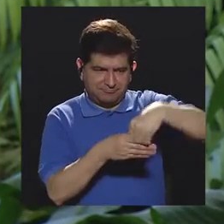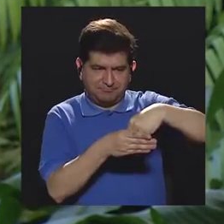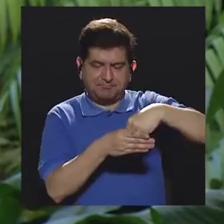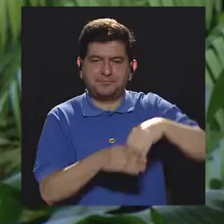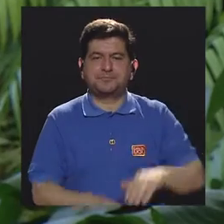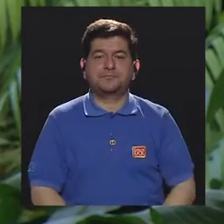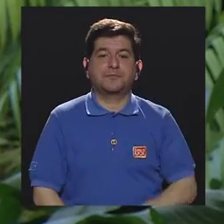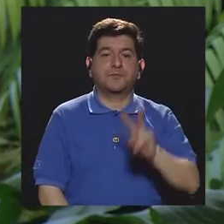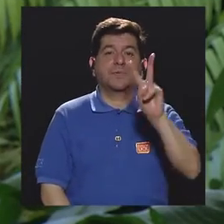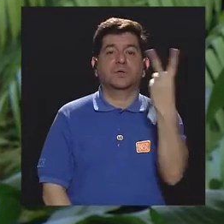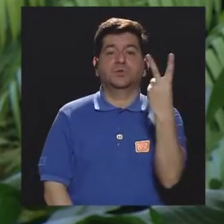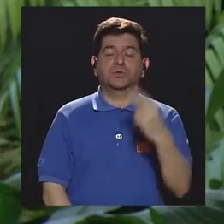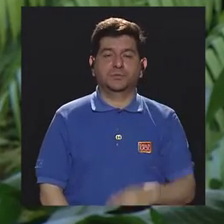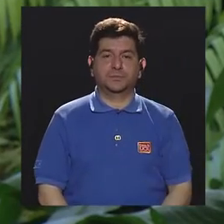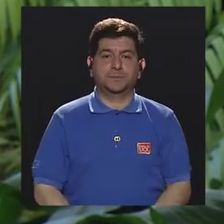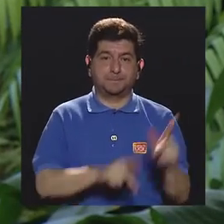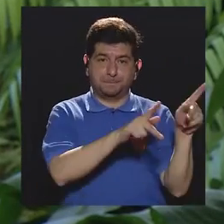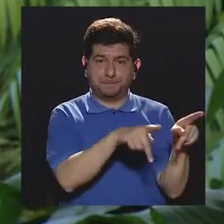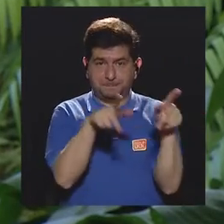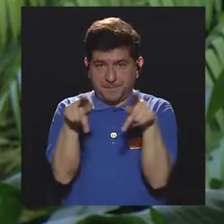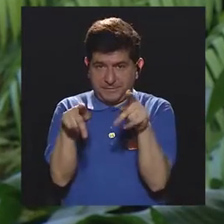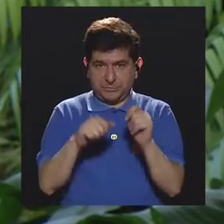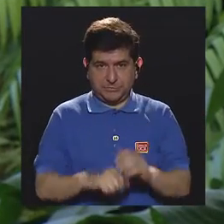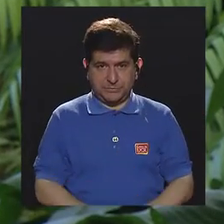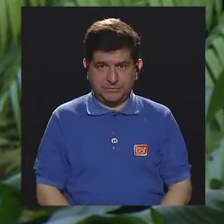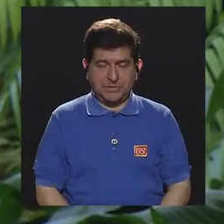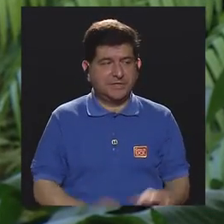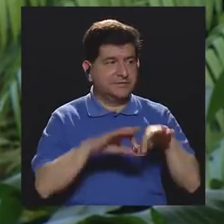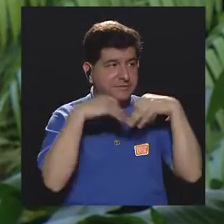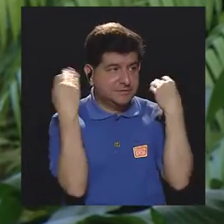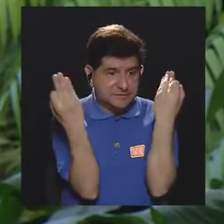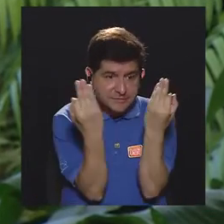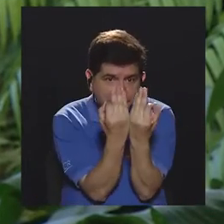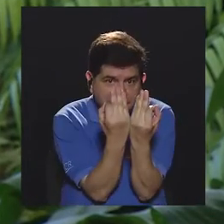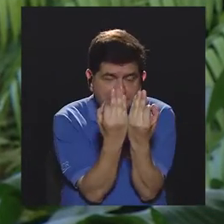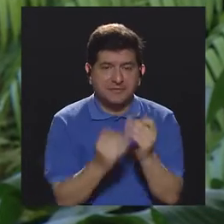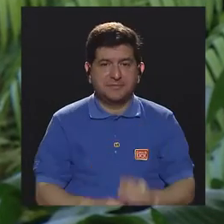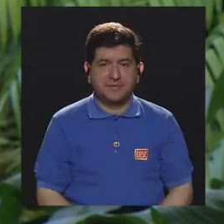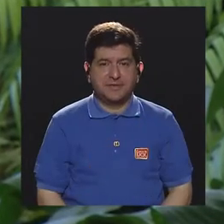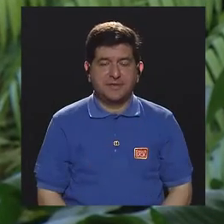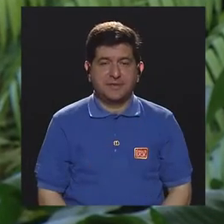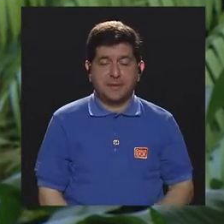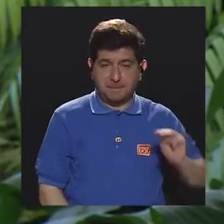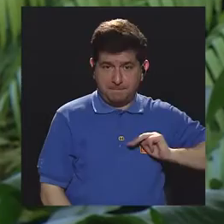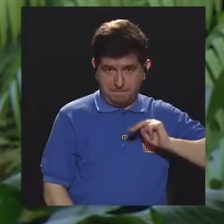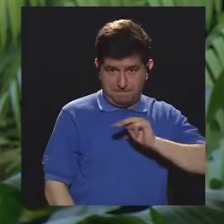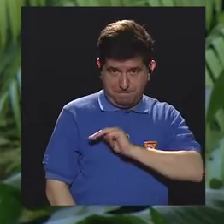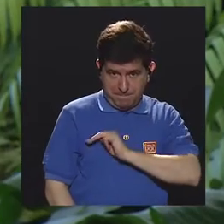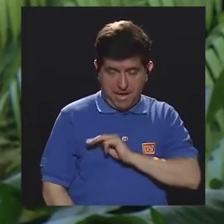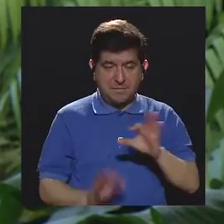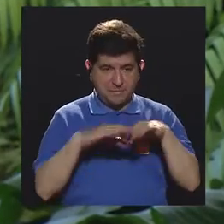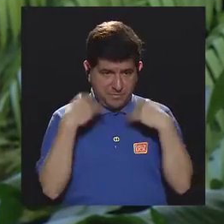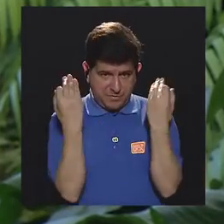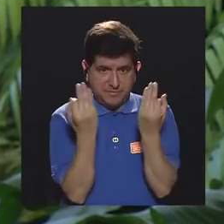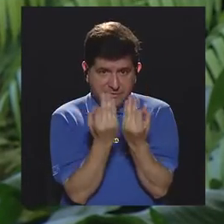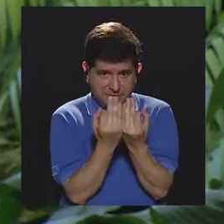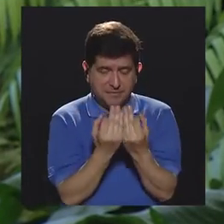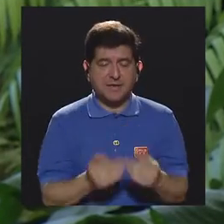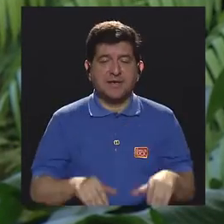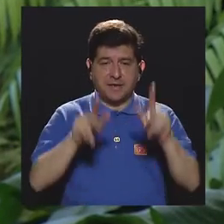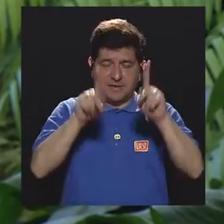conlleva. Segundo, que las personas de la familia, las familiares de esa persona con una